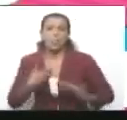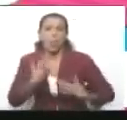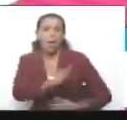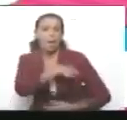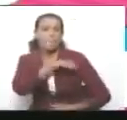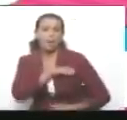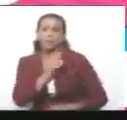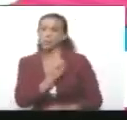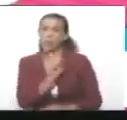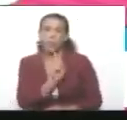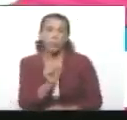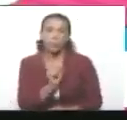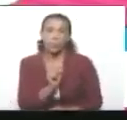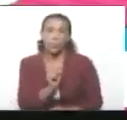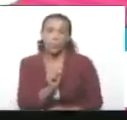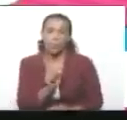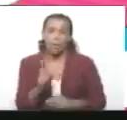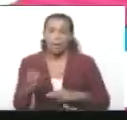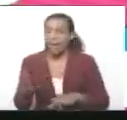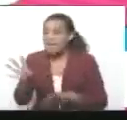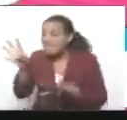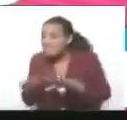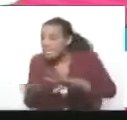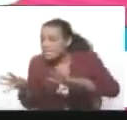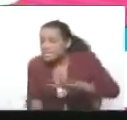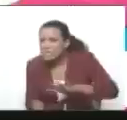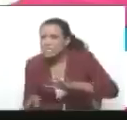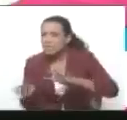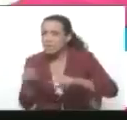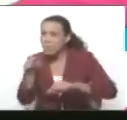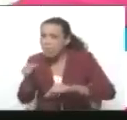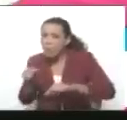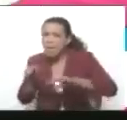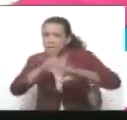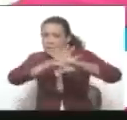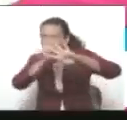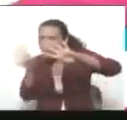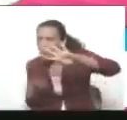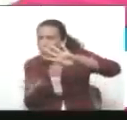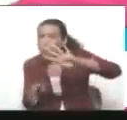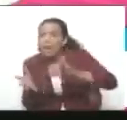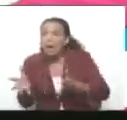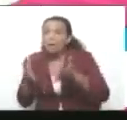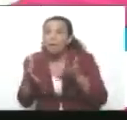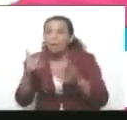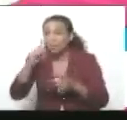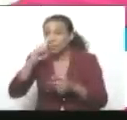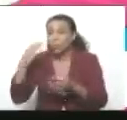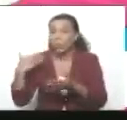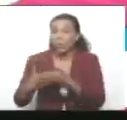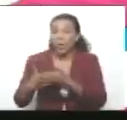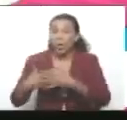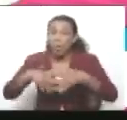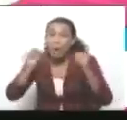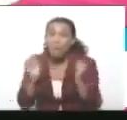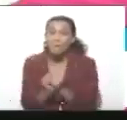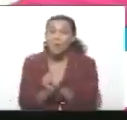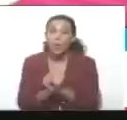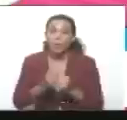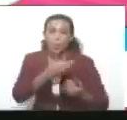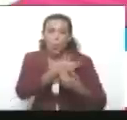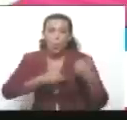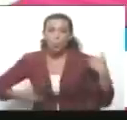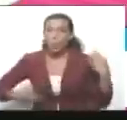español El exequivo y todo el territorio de Venezuela lo ganamos con el ejército libertador